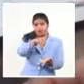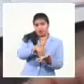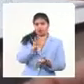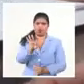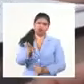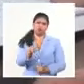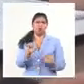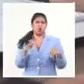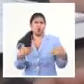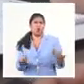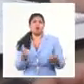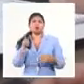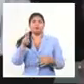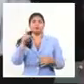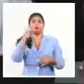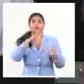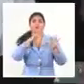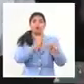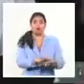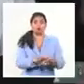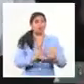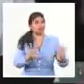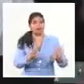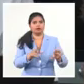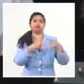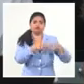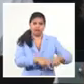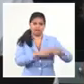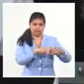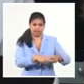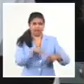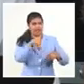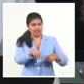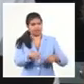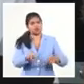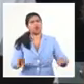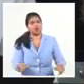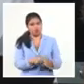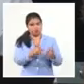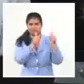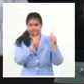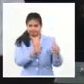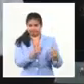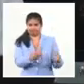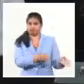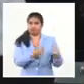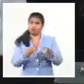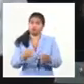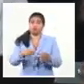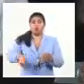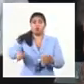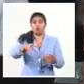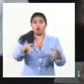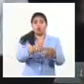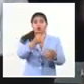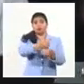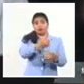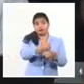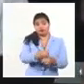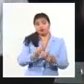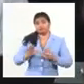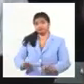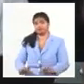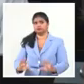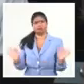agosto y esa acción se cumplió. Por otra parte, ellos sin detenerse han estado trabajando en